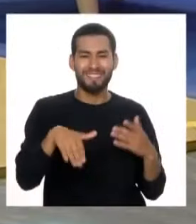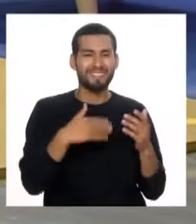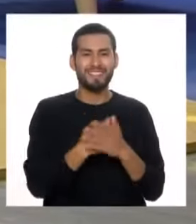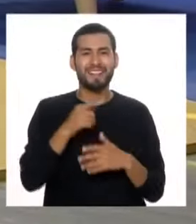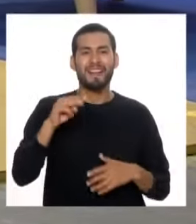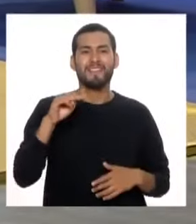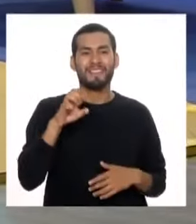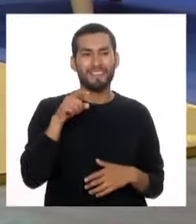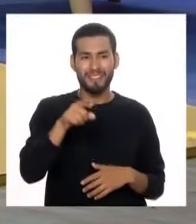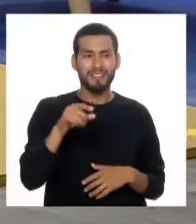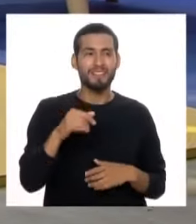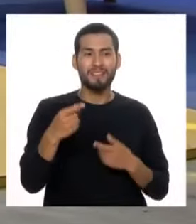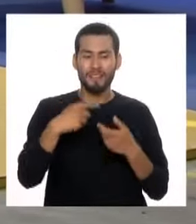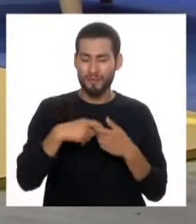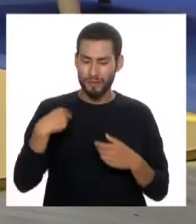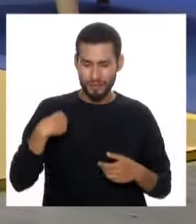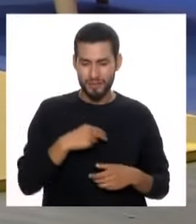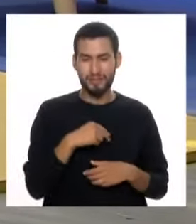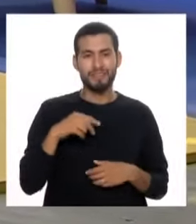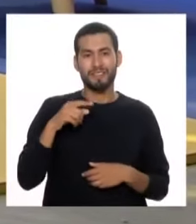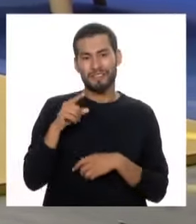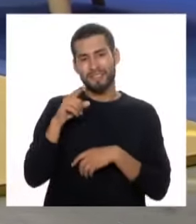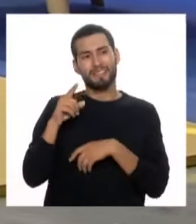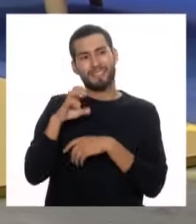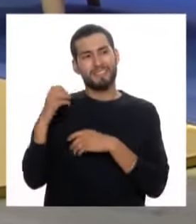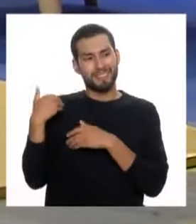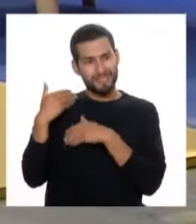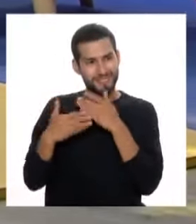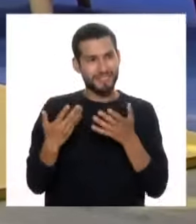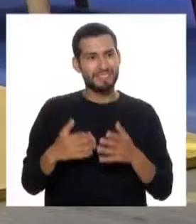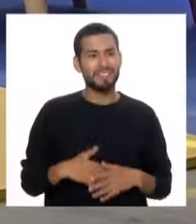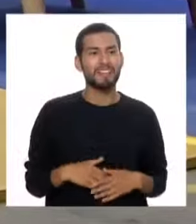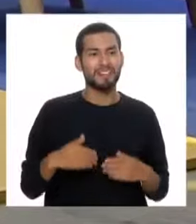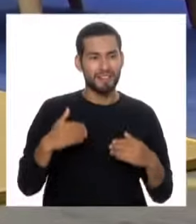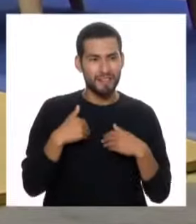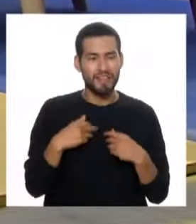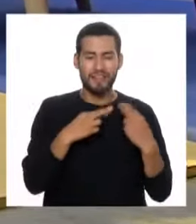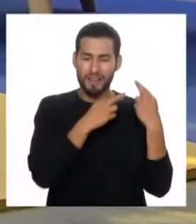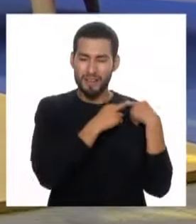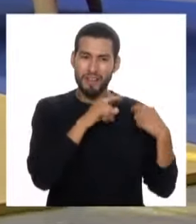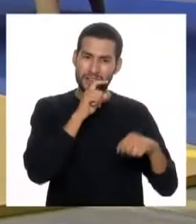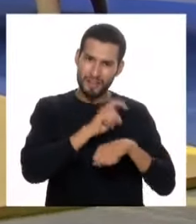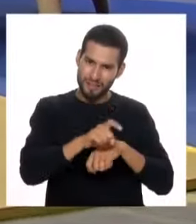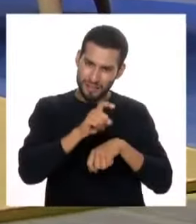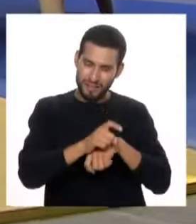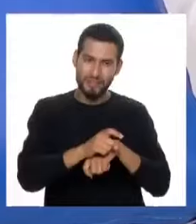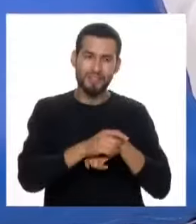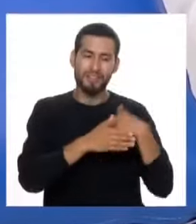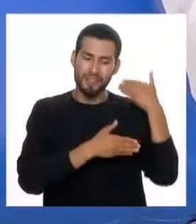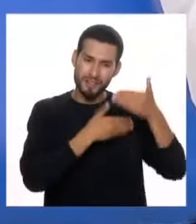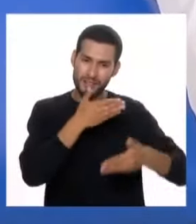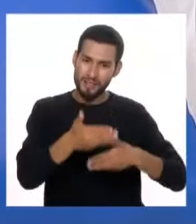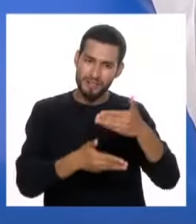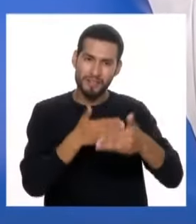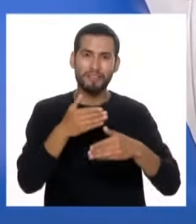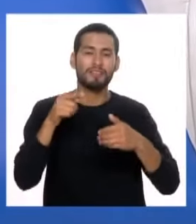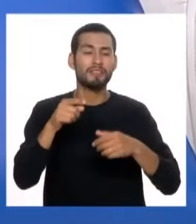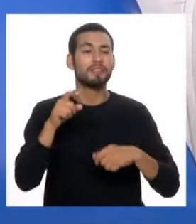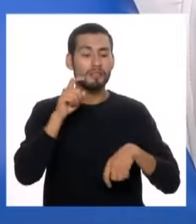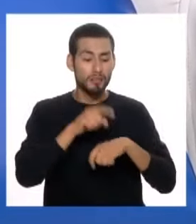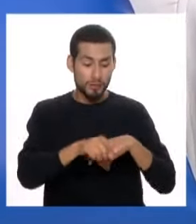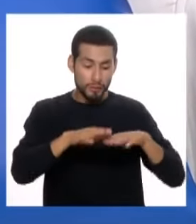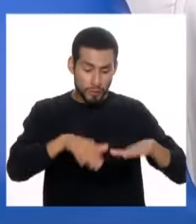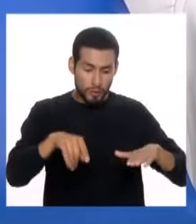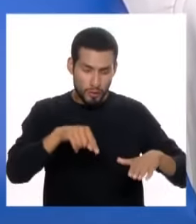Pero no serían millennials si no fuéramos centurion. Claro, claro. Tenemos la obligación de enseñarles a recuperar. Cuando tú le dices a